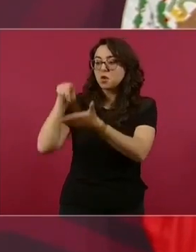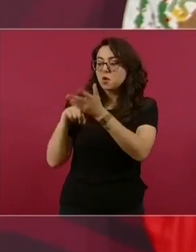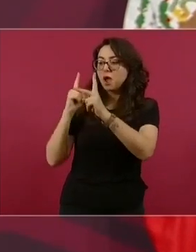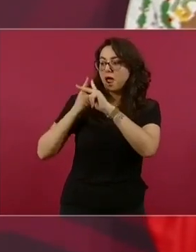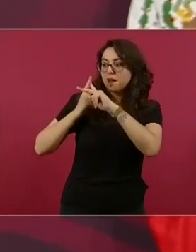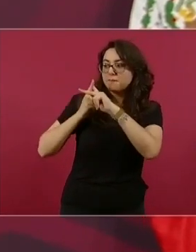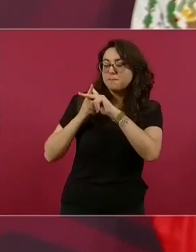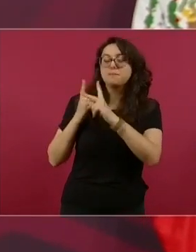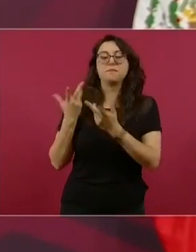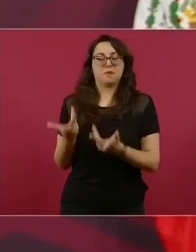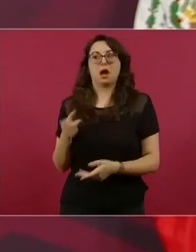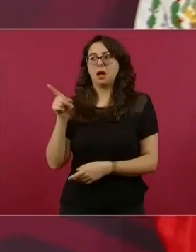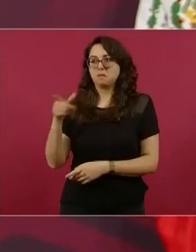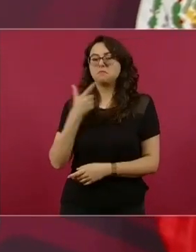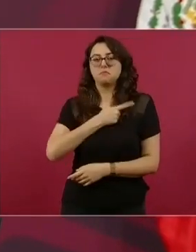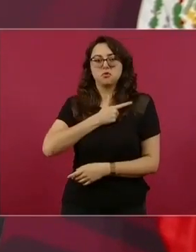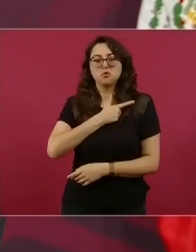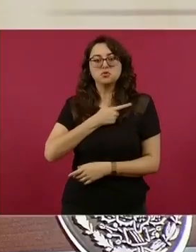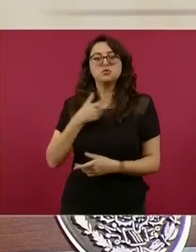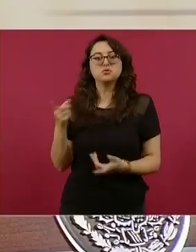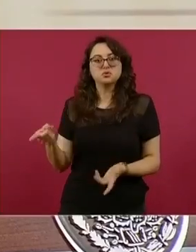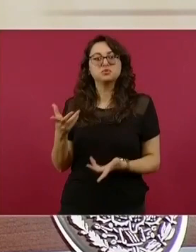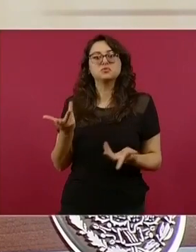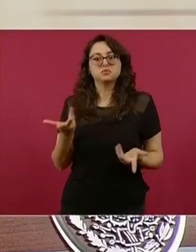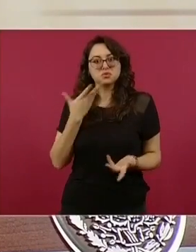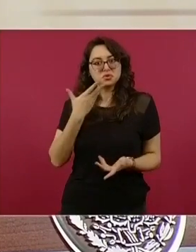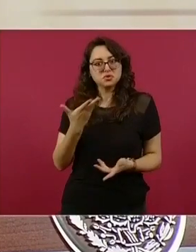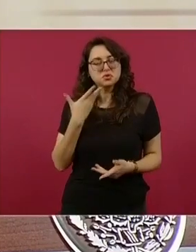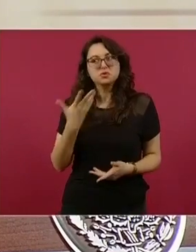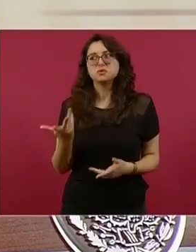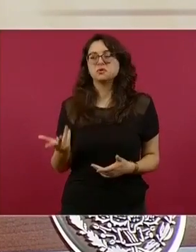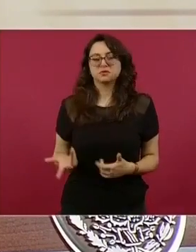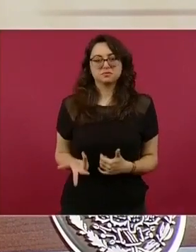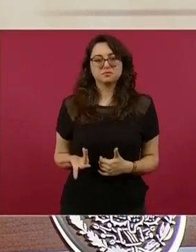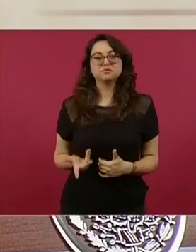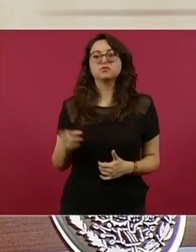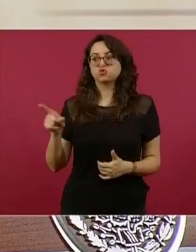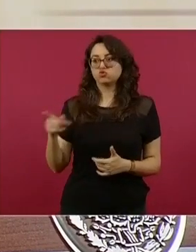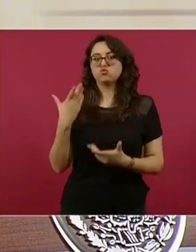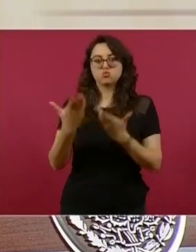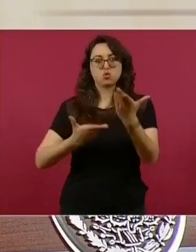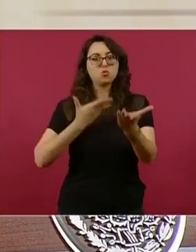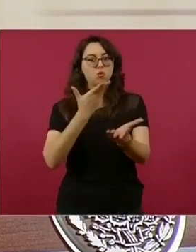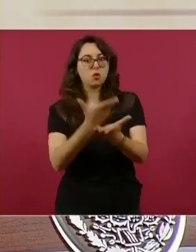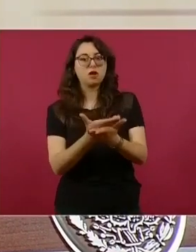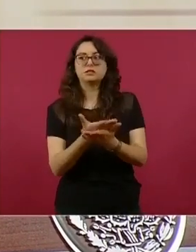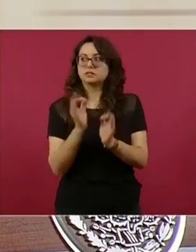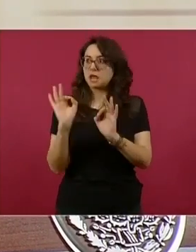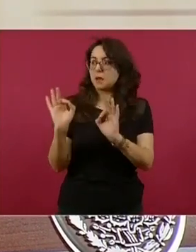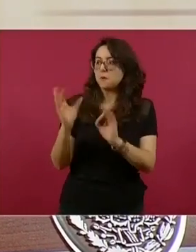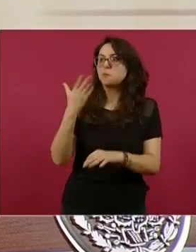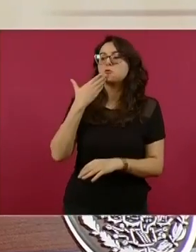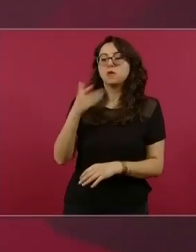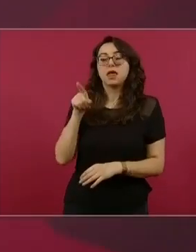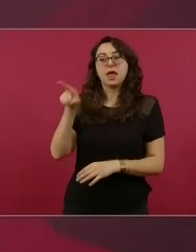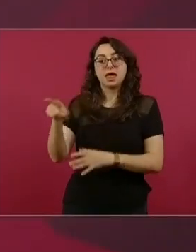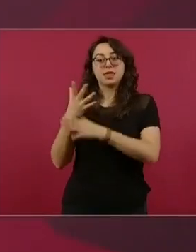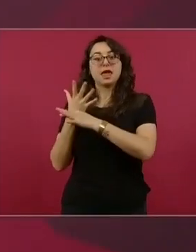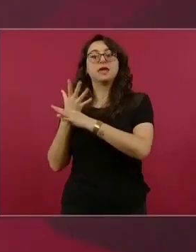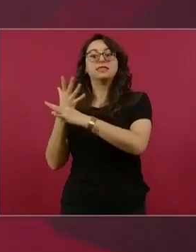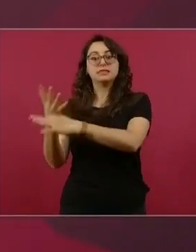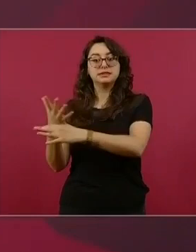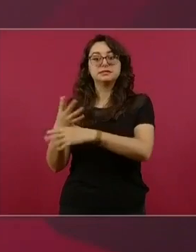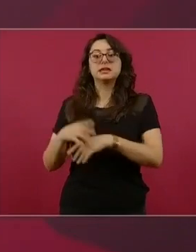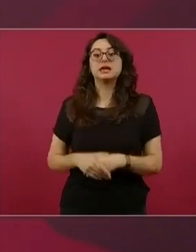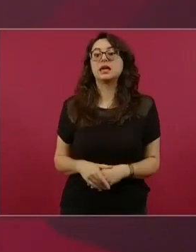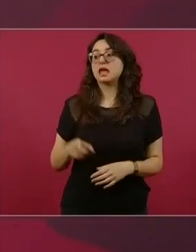además es muy atractivo lo que propone, dice que si ella gana me va a